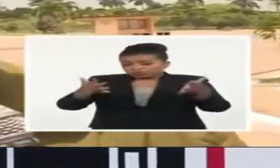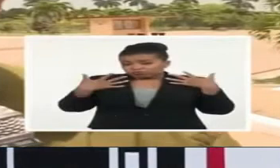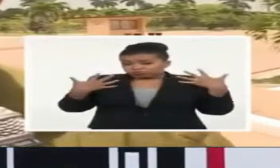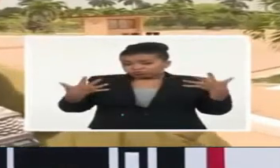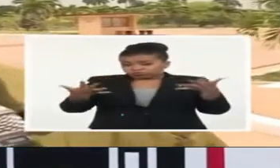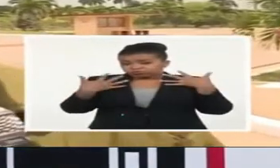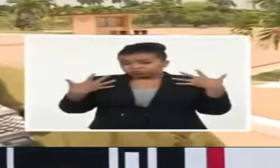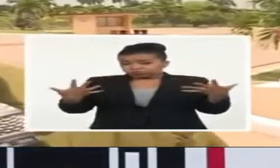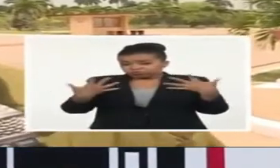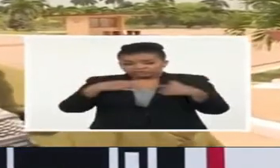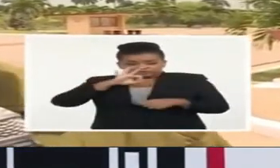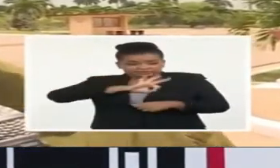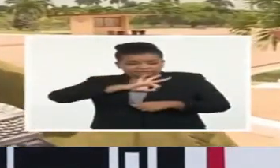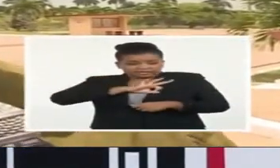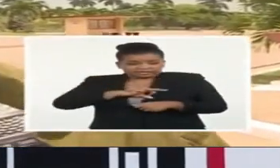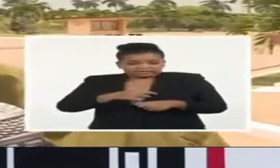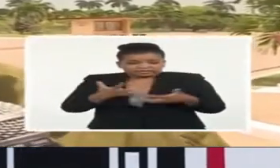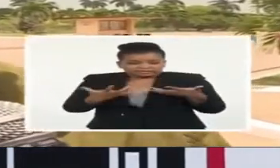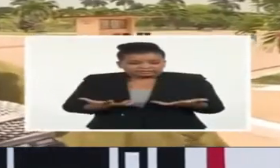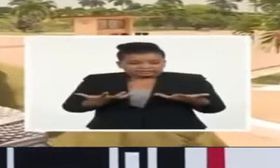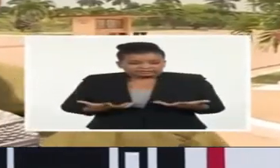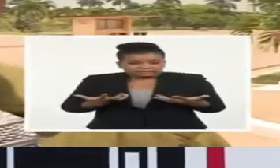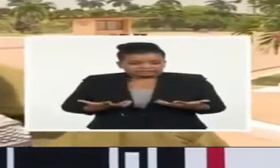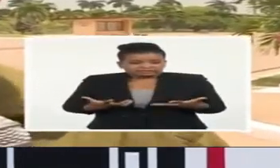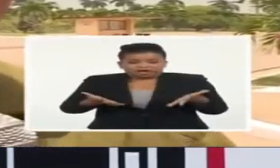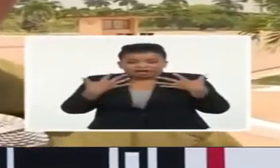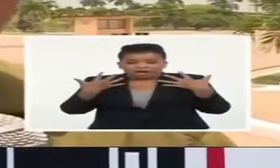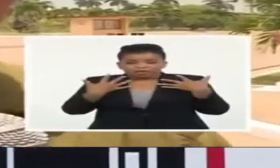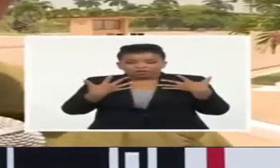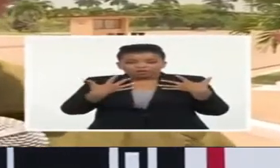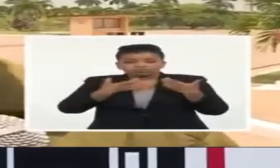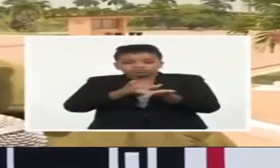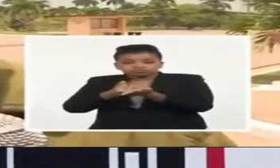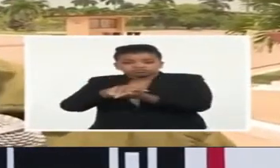bomba. El que le da el arranque no tenía combustible.